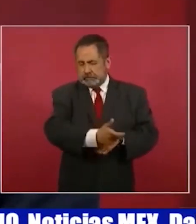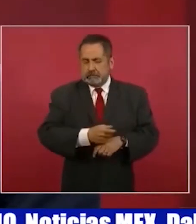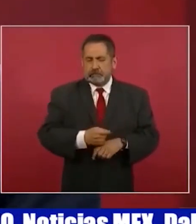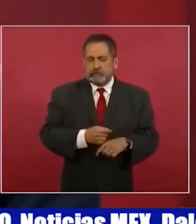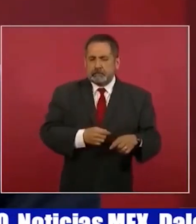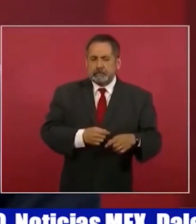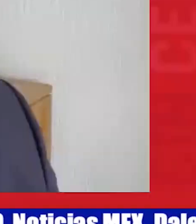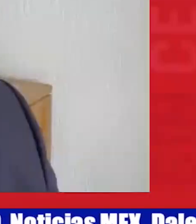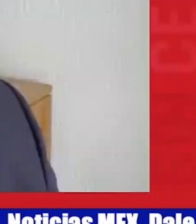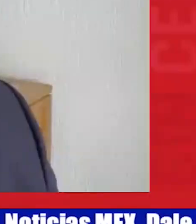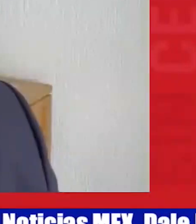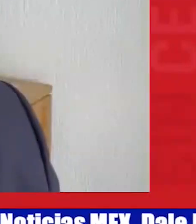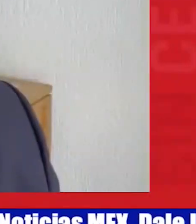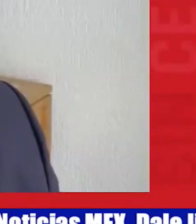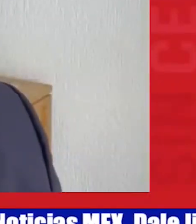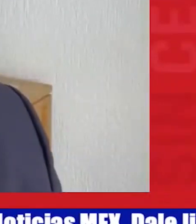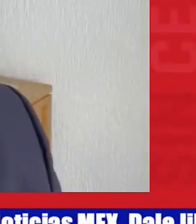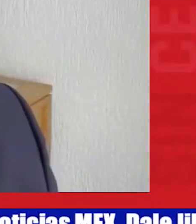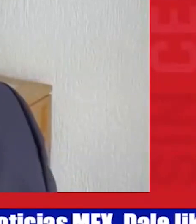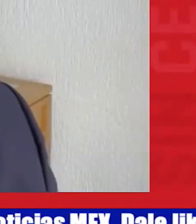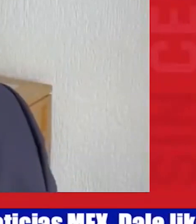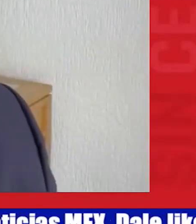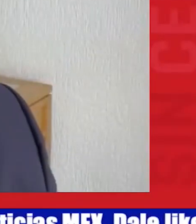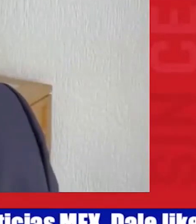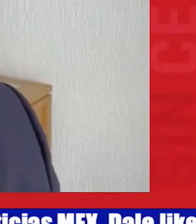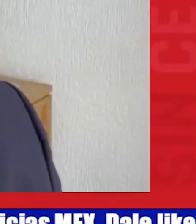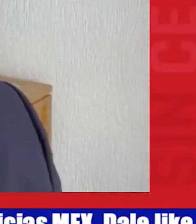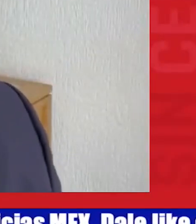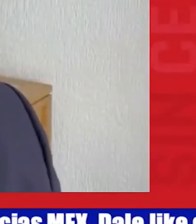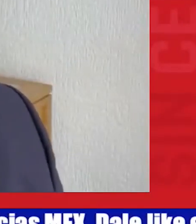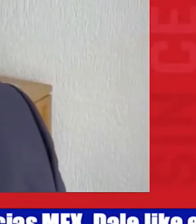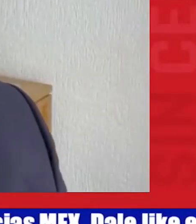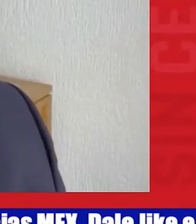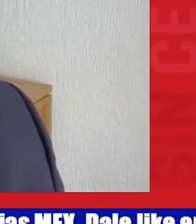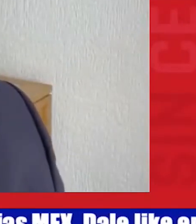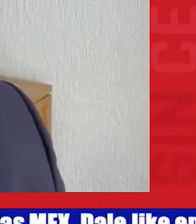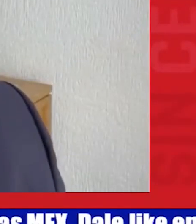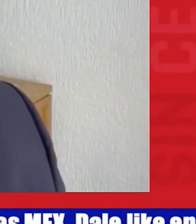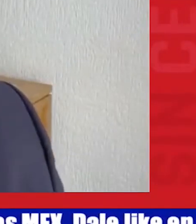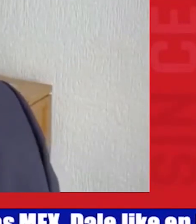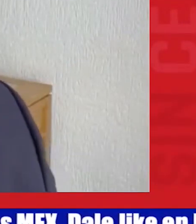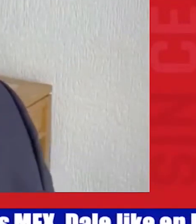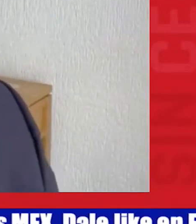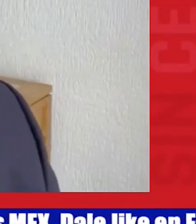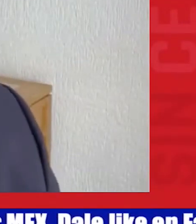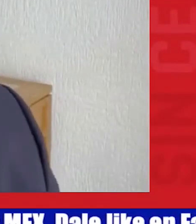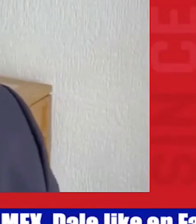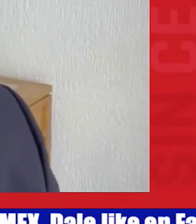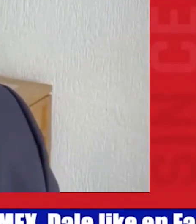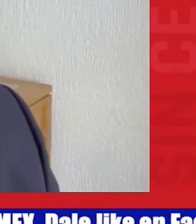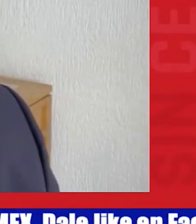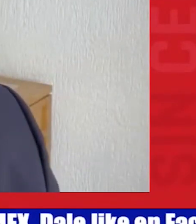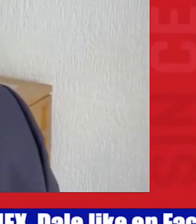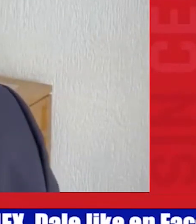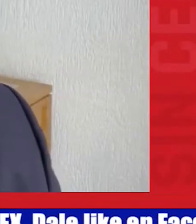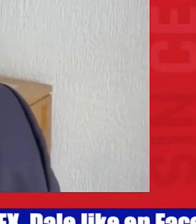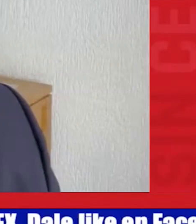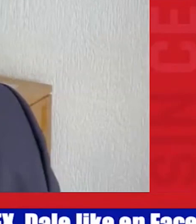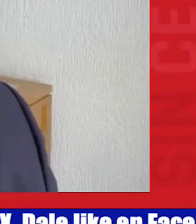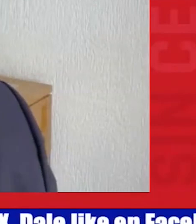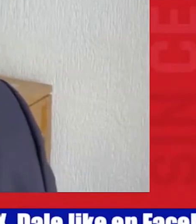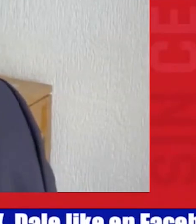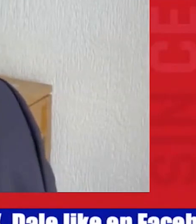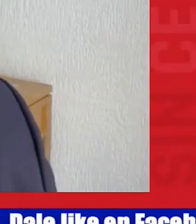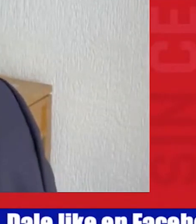Pues son duras palabras del presidente Andrés Manuel López Obrador. Dinero, maldito y cochino dinero.